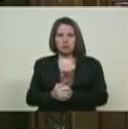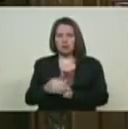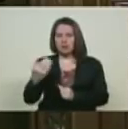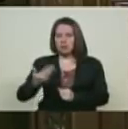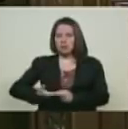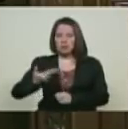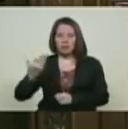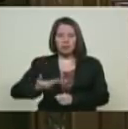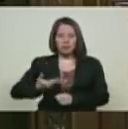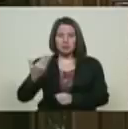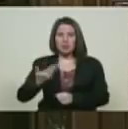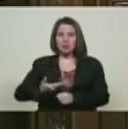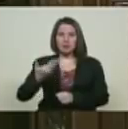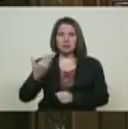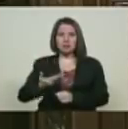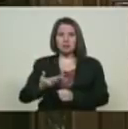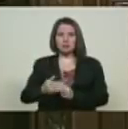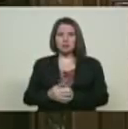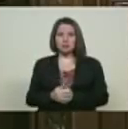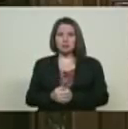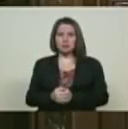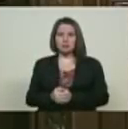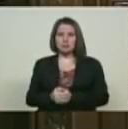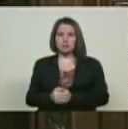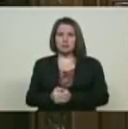importante, muy importante,